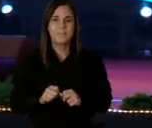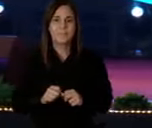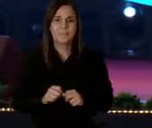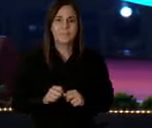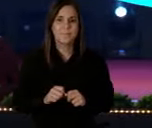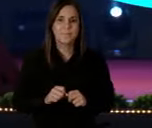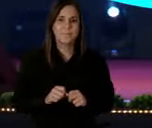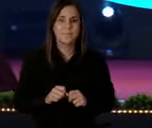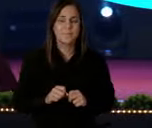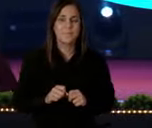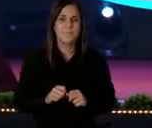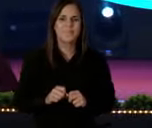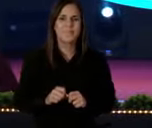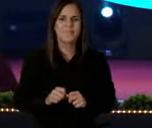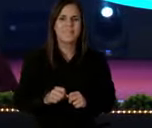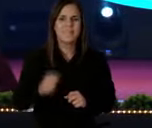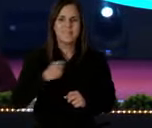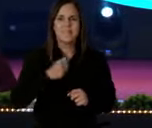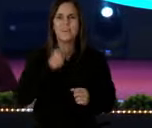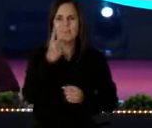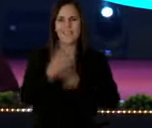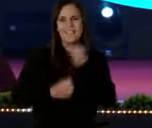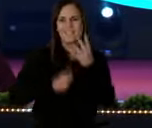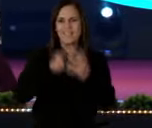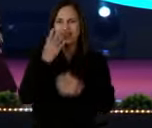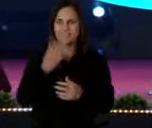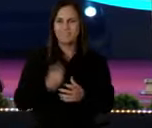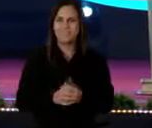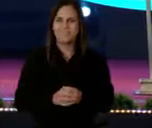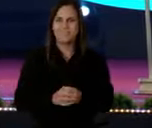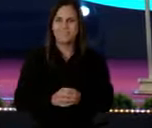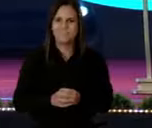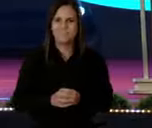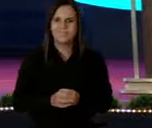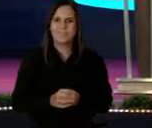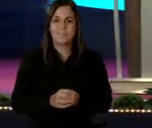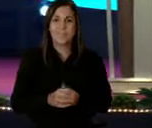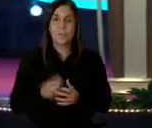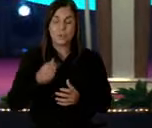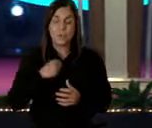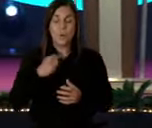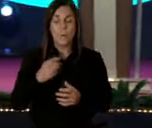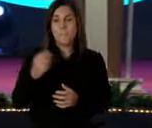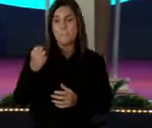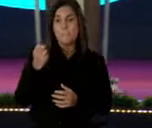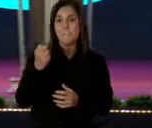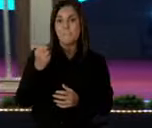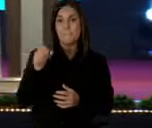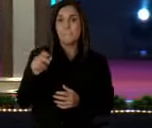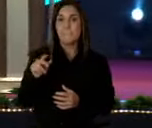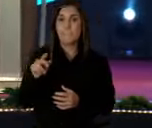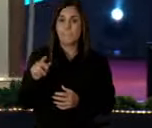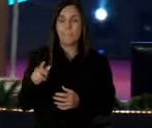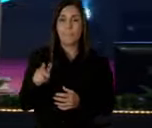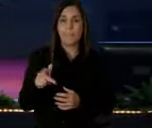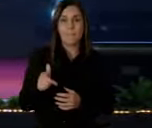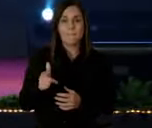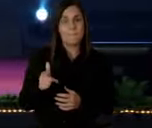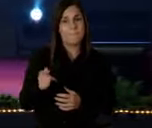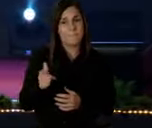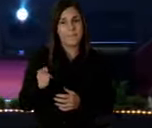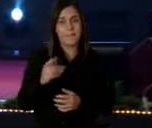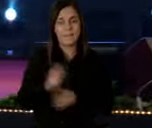De todos modos, lo voy a cantar. Porque tengo 20 años de trasplante y ayer en la